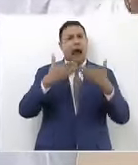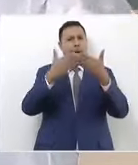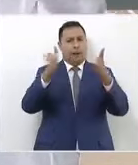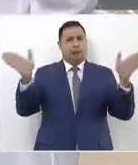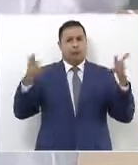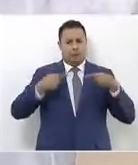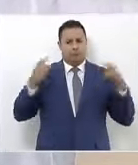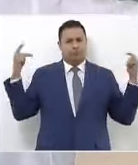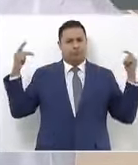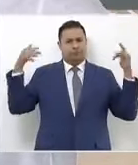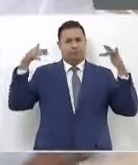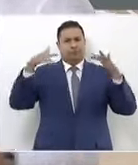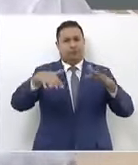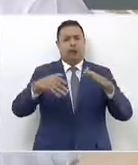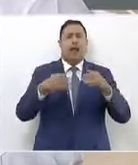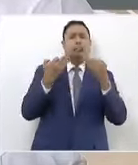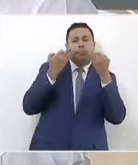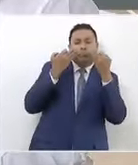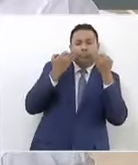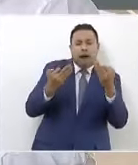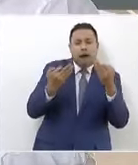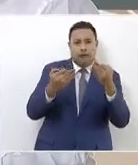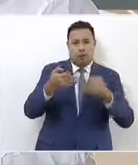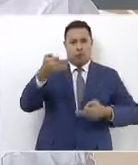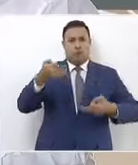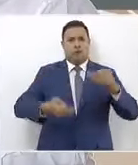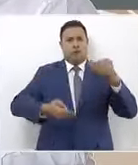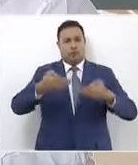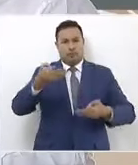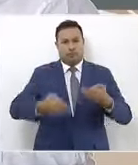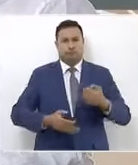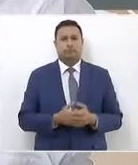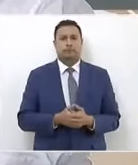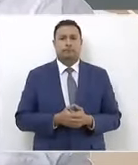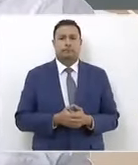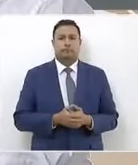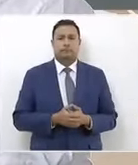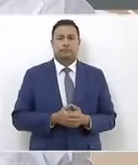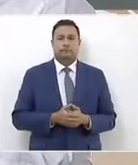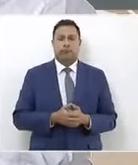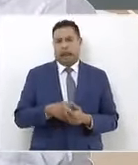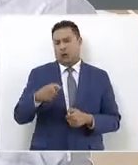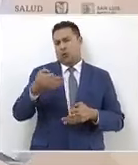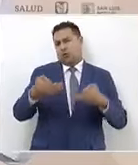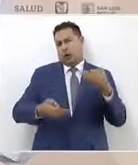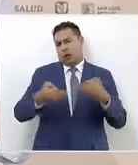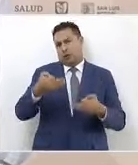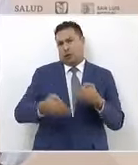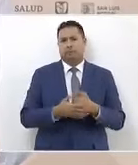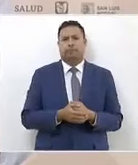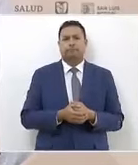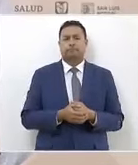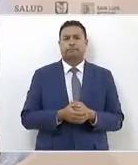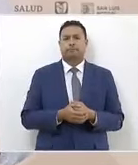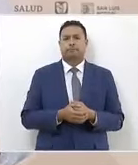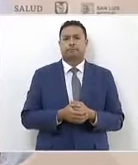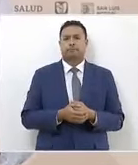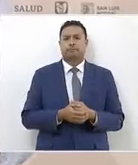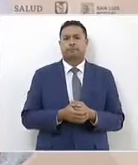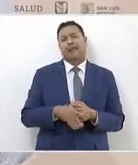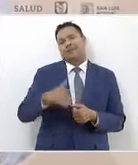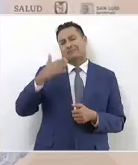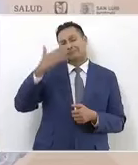abiertos, que entraba la gente. Y entonces ya lo estaban juzgando y llegaron pues